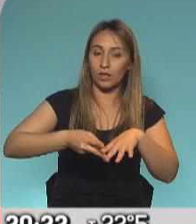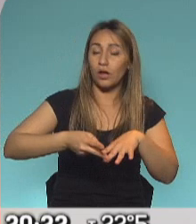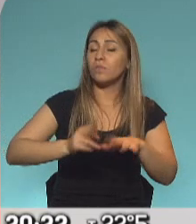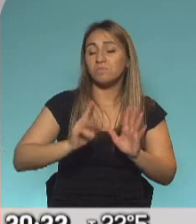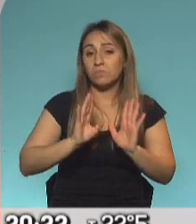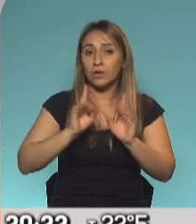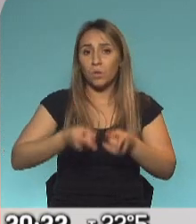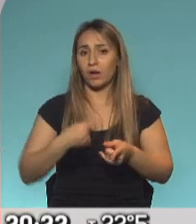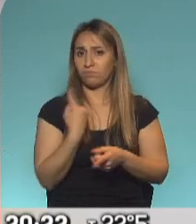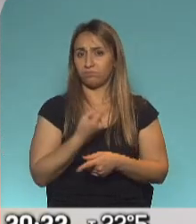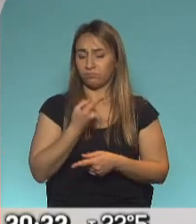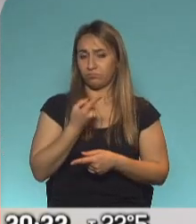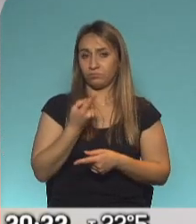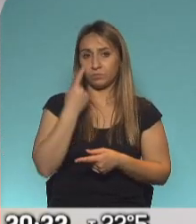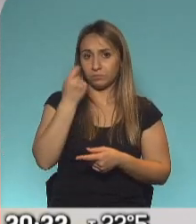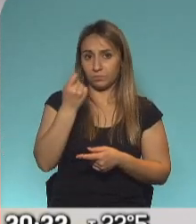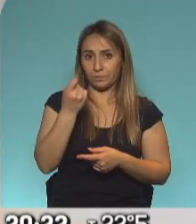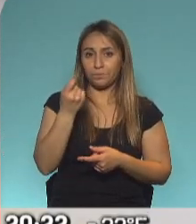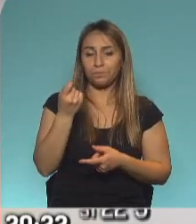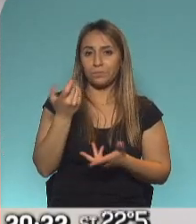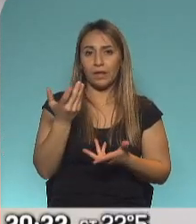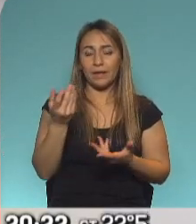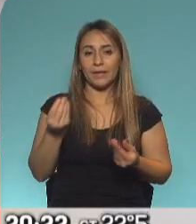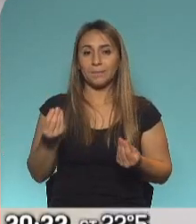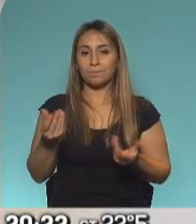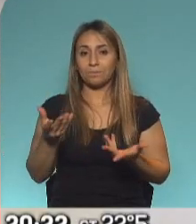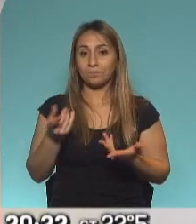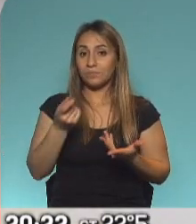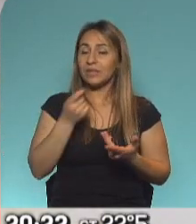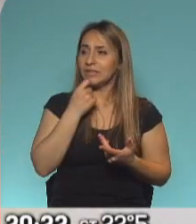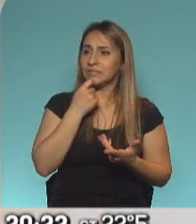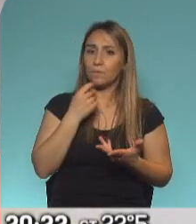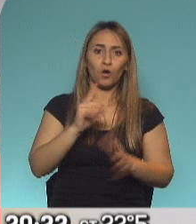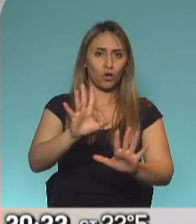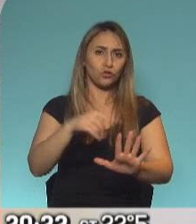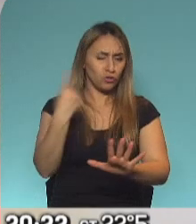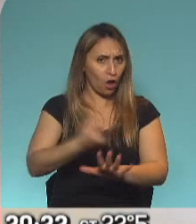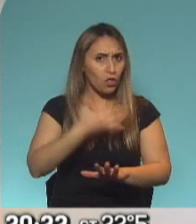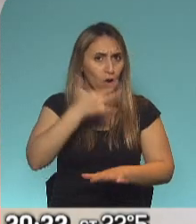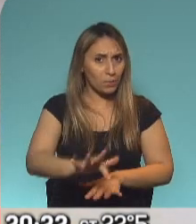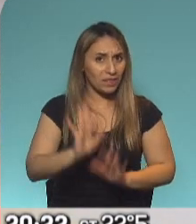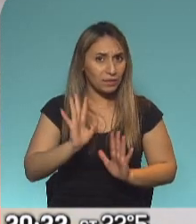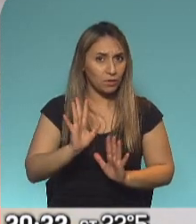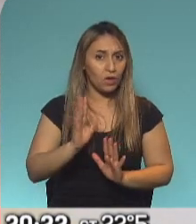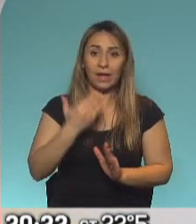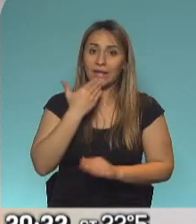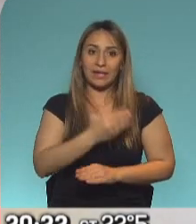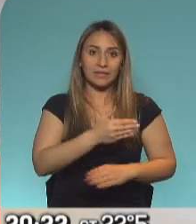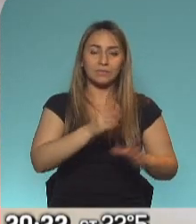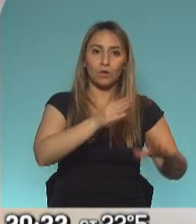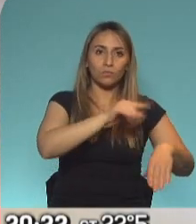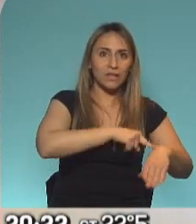hemos comprendido también que todos hemos comprendido, con el aprendizaje que hemos tenido en este